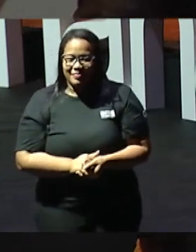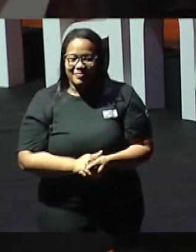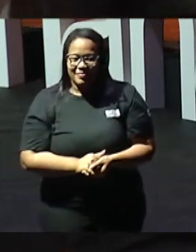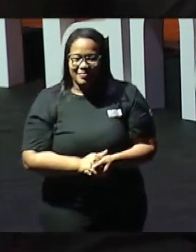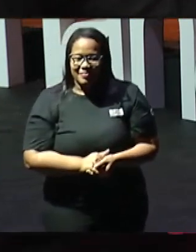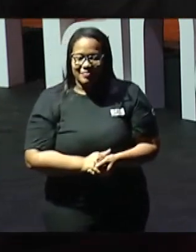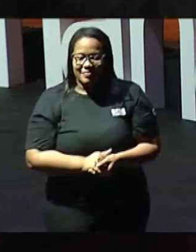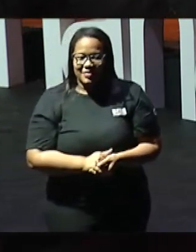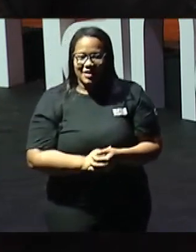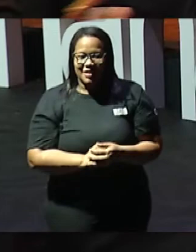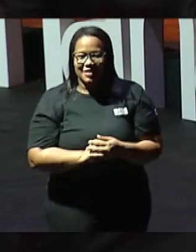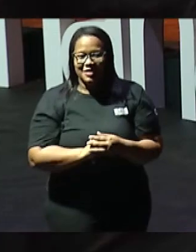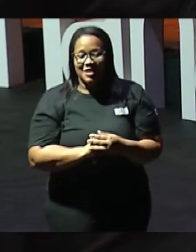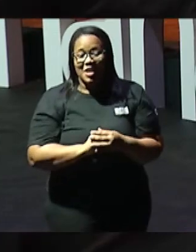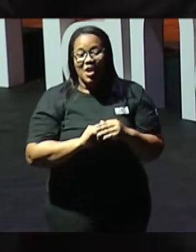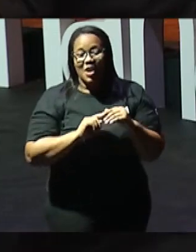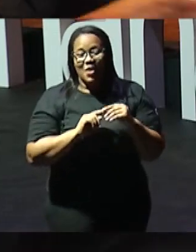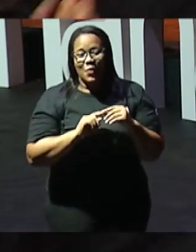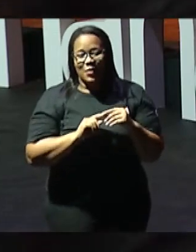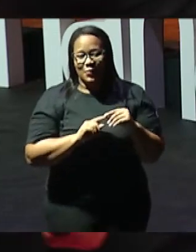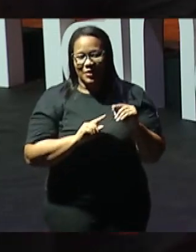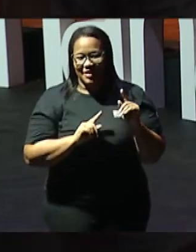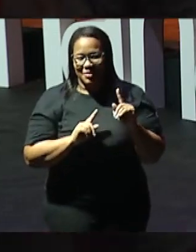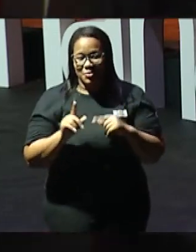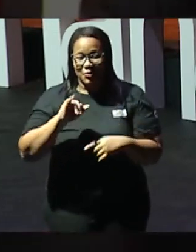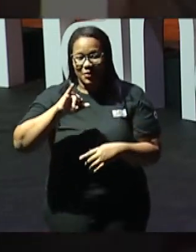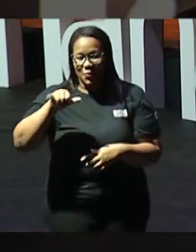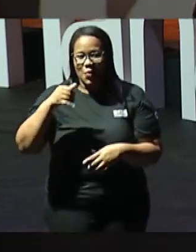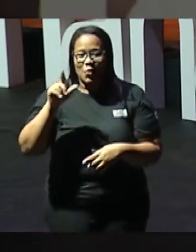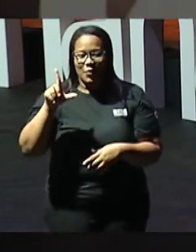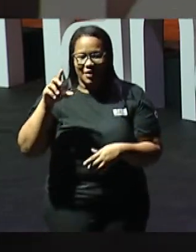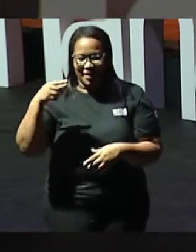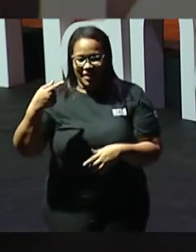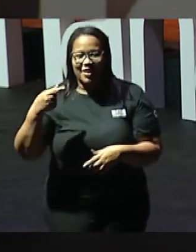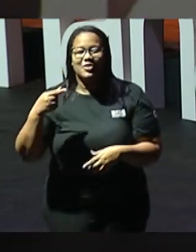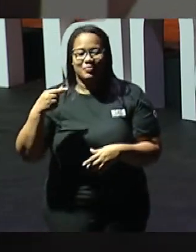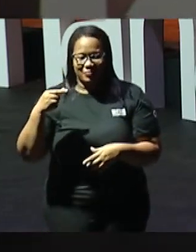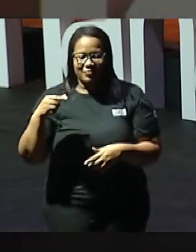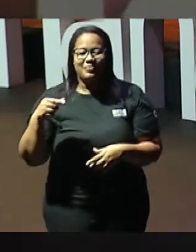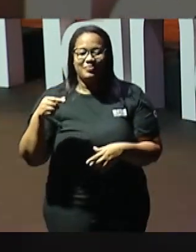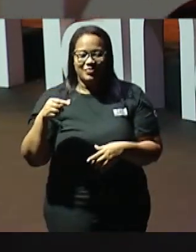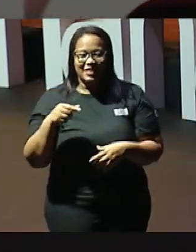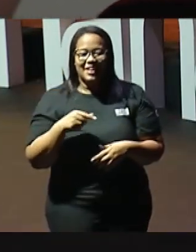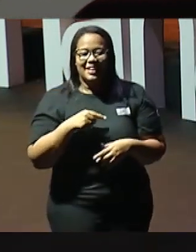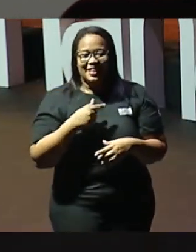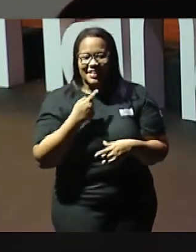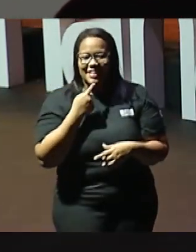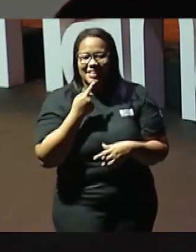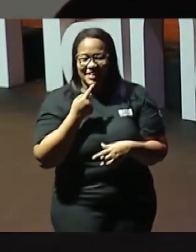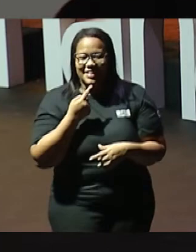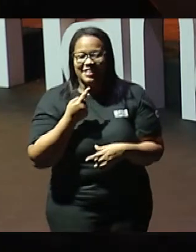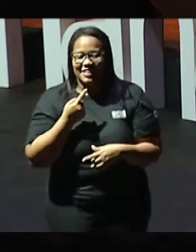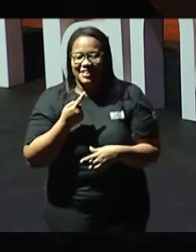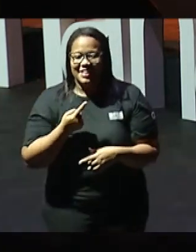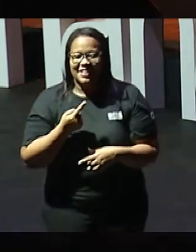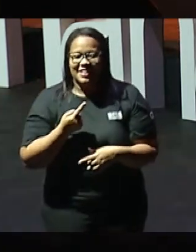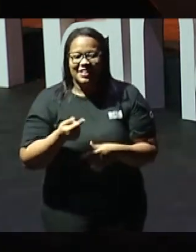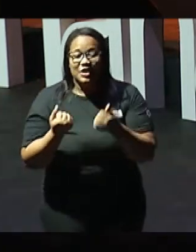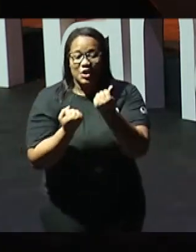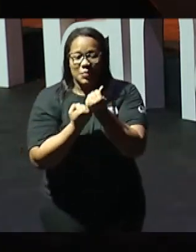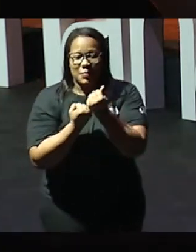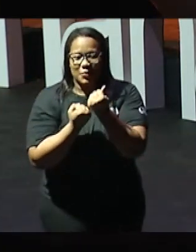reuní con él y le dije que yo tenía una idea que me alimenté ahí mismo y tuve mi primer programa de televisión que seamos conectados